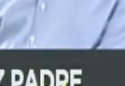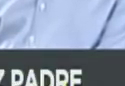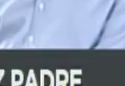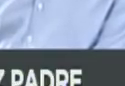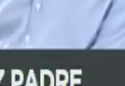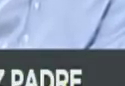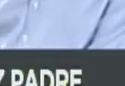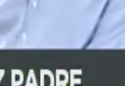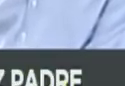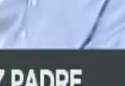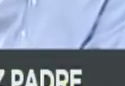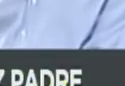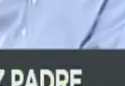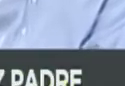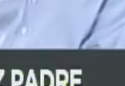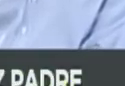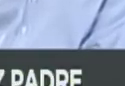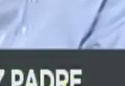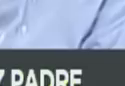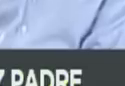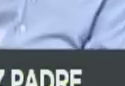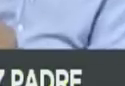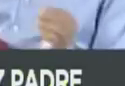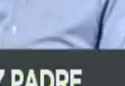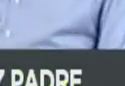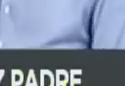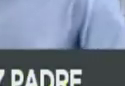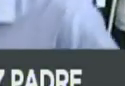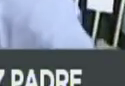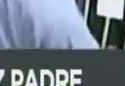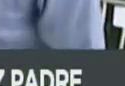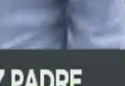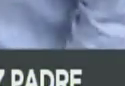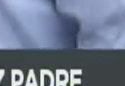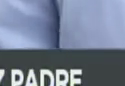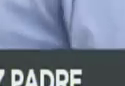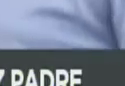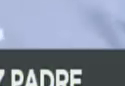jorge rodríguez le damos la bienvenida de entrada a jorge rodríguez